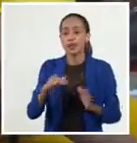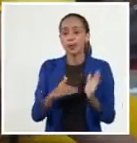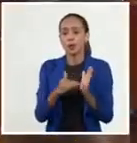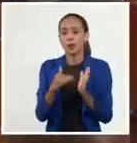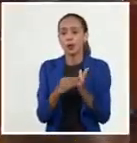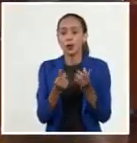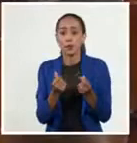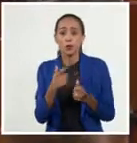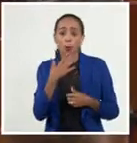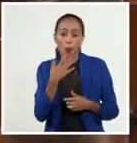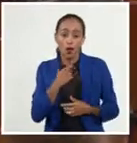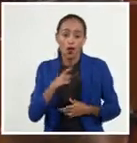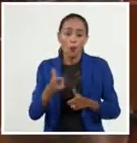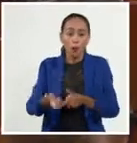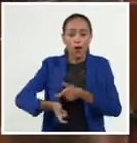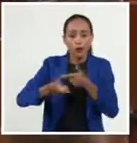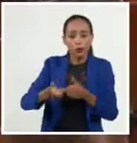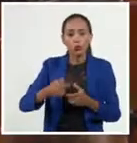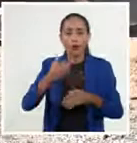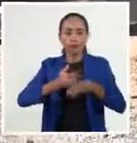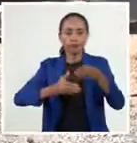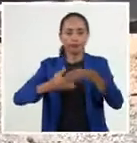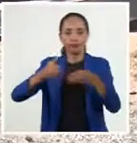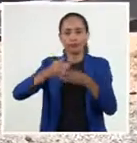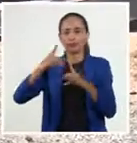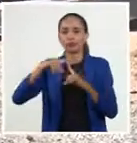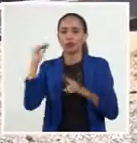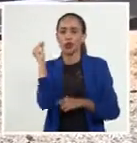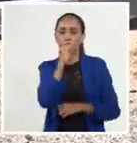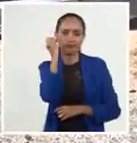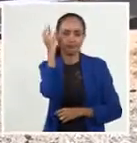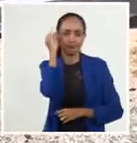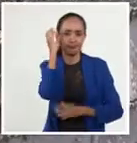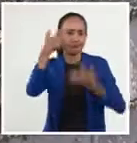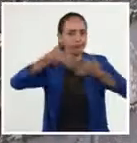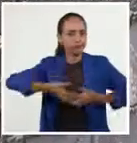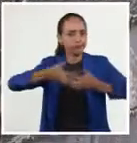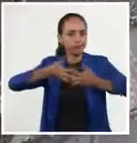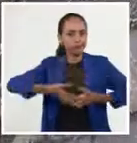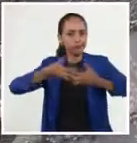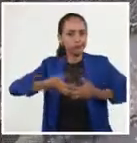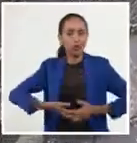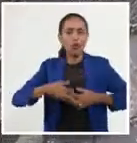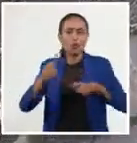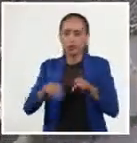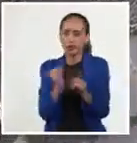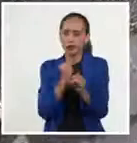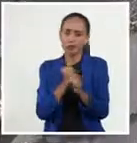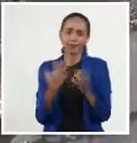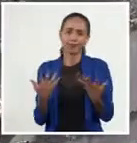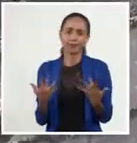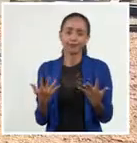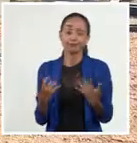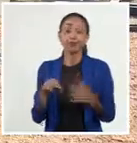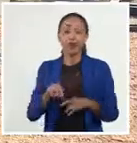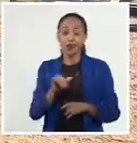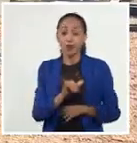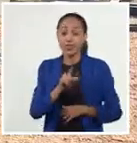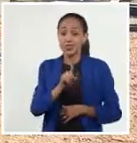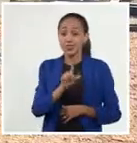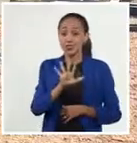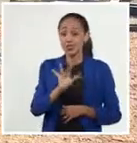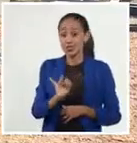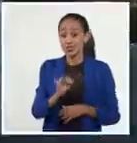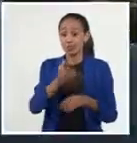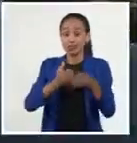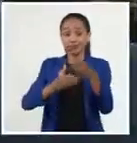la agricultura, la construcción, la tecnología e innovación, la industria y las manufacturas. La terminación de 157 viviendas,